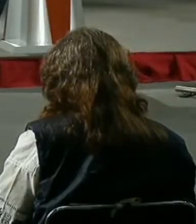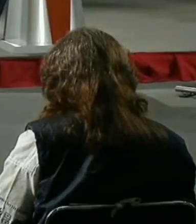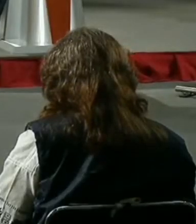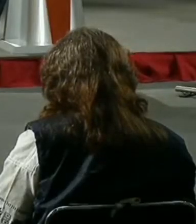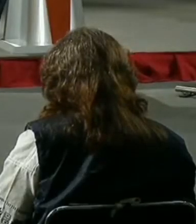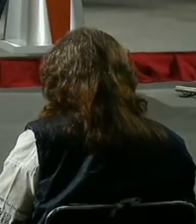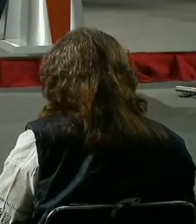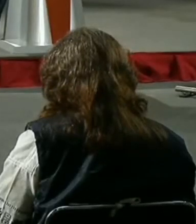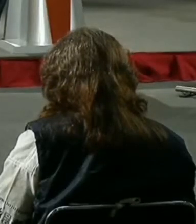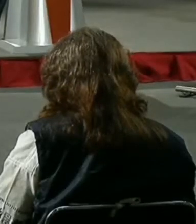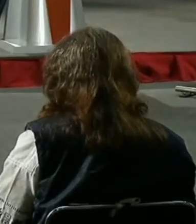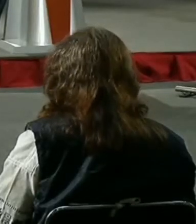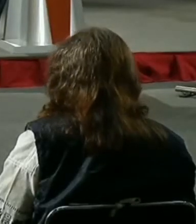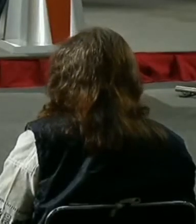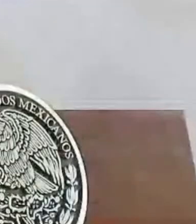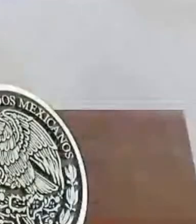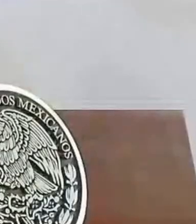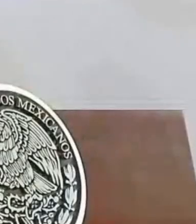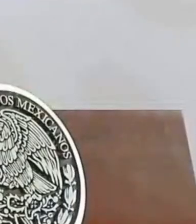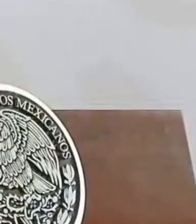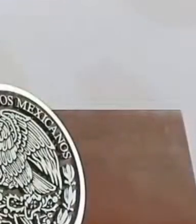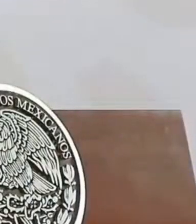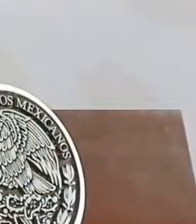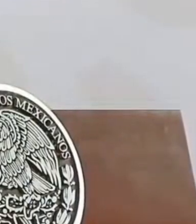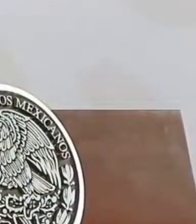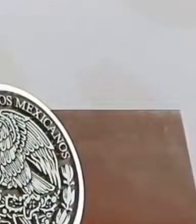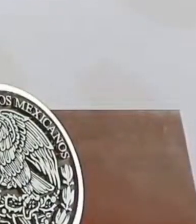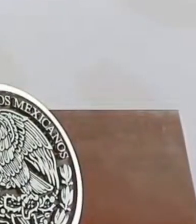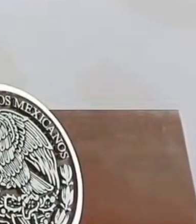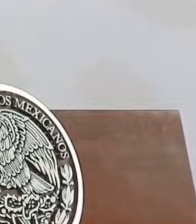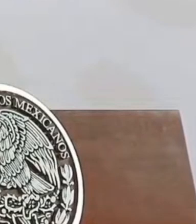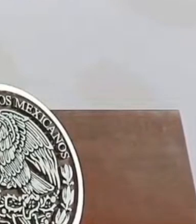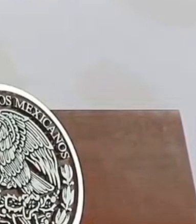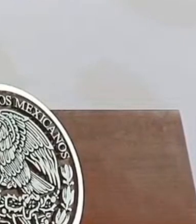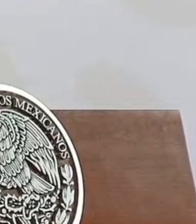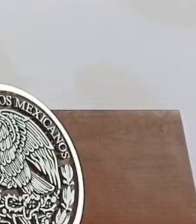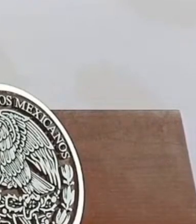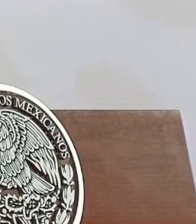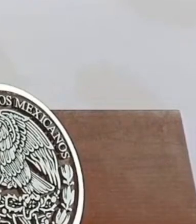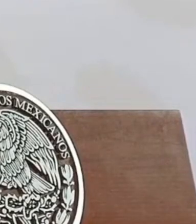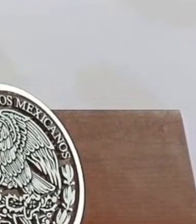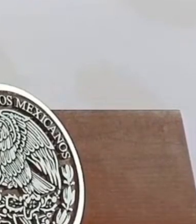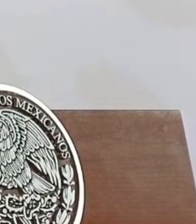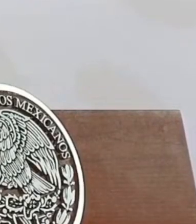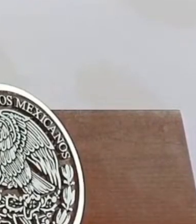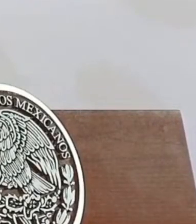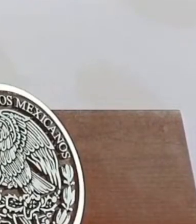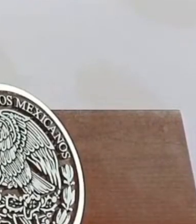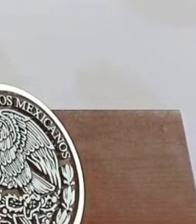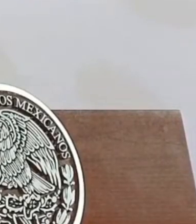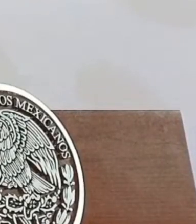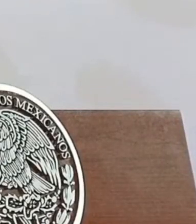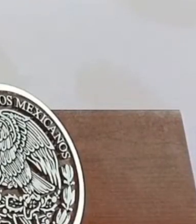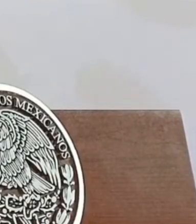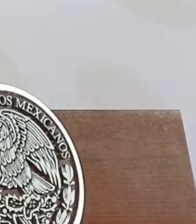respetándonos. Entonces, en el caso de la presidenta electa,